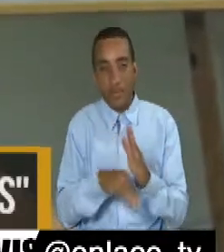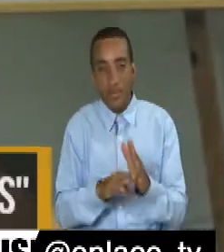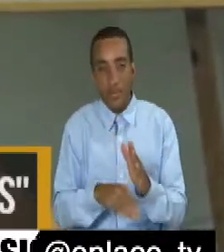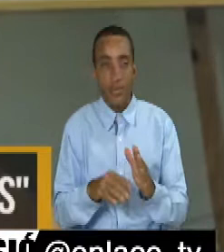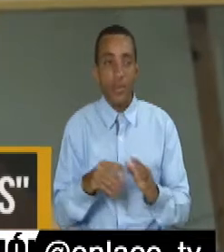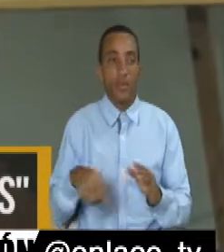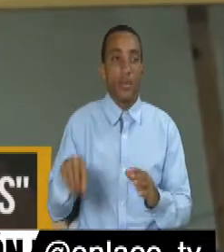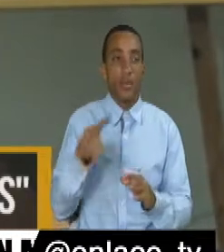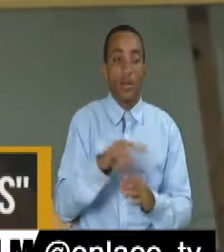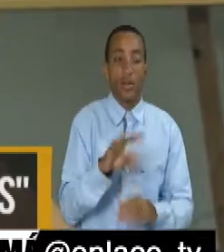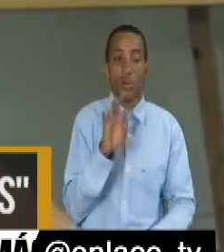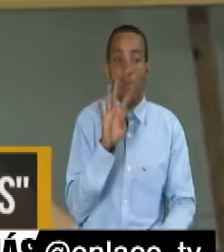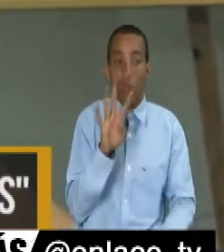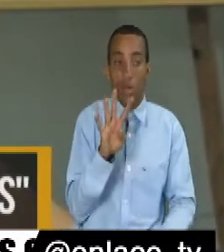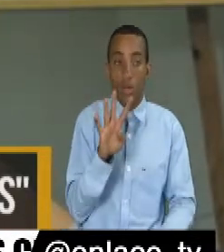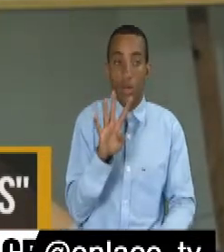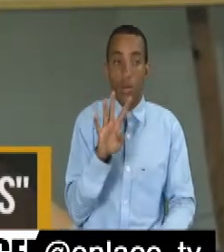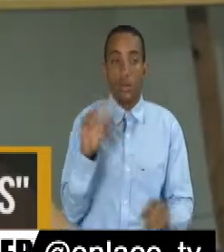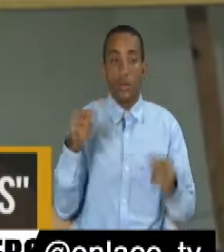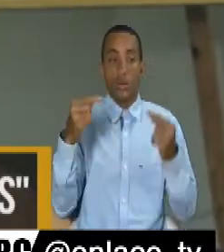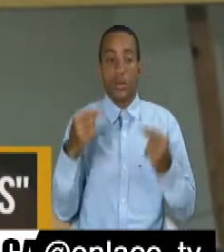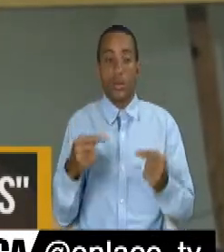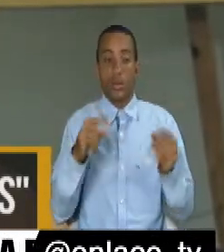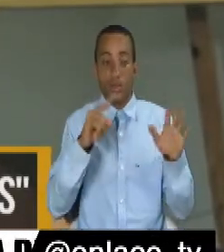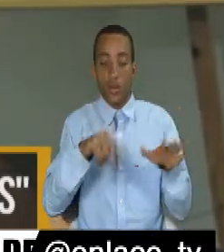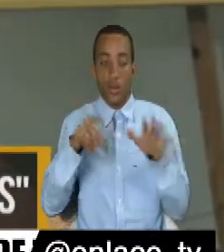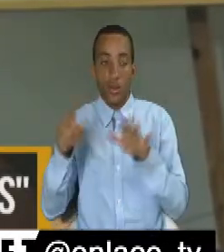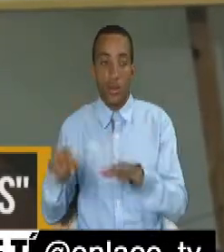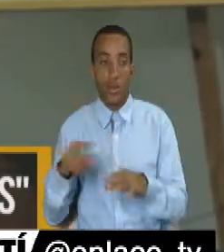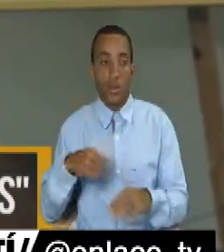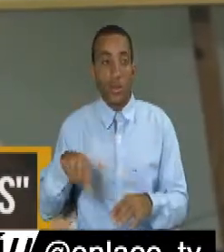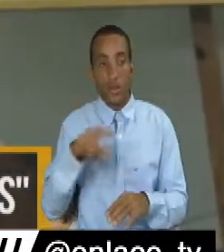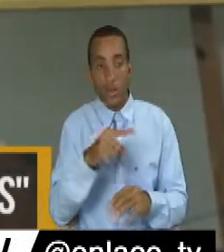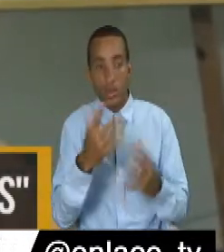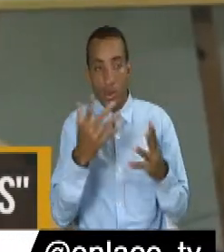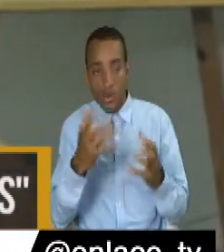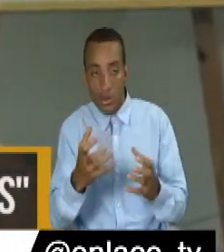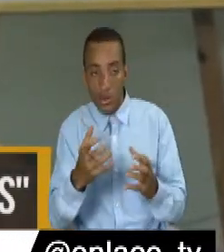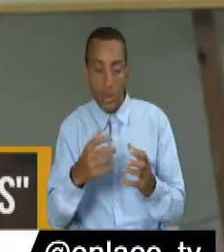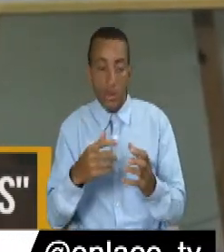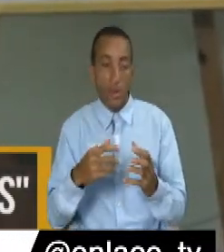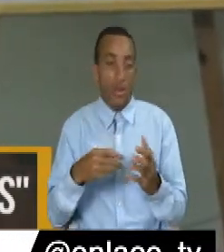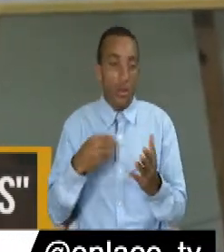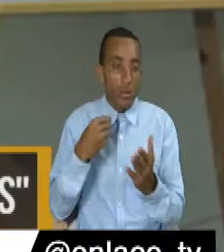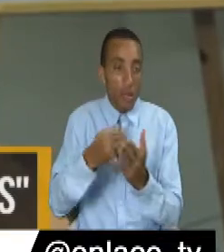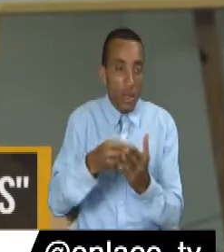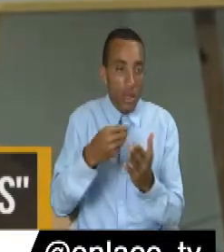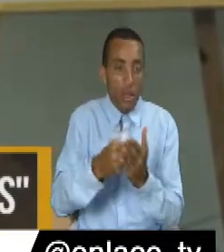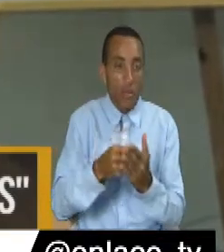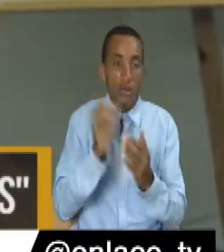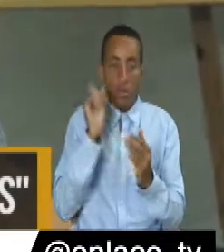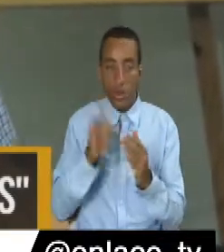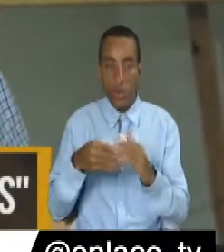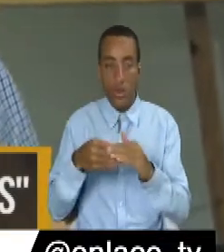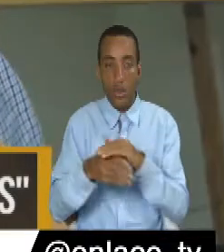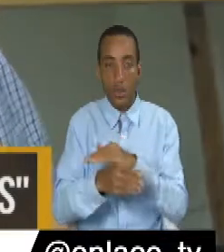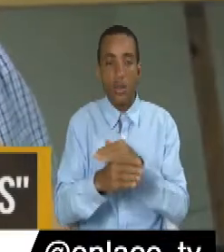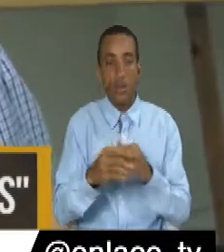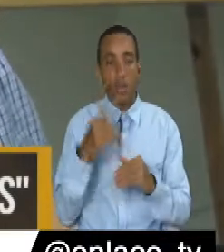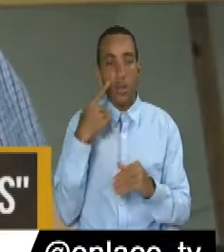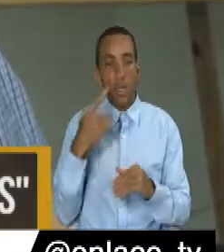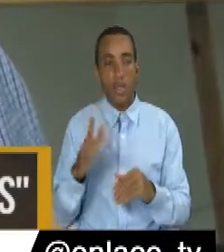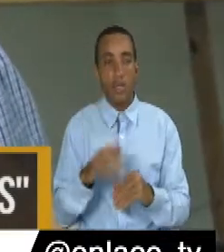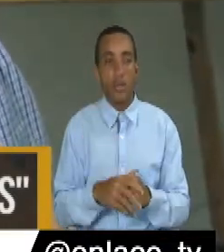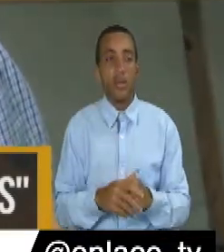son cuatro partidos grandes en el semestre, las personas que compren el abono pueden ingresar con un precio como si estuvieran participando